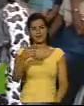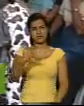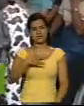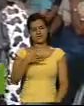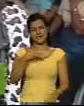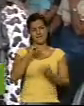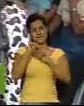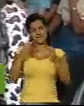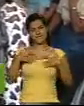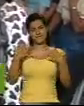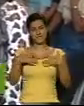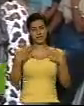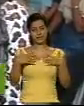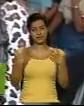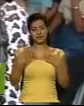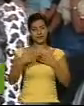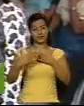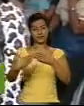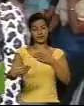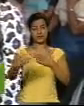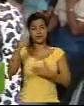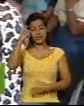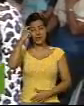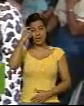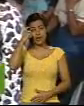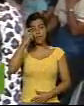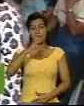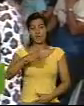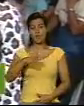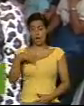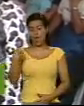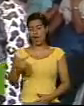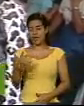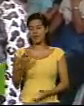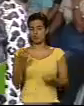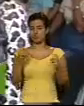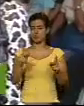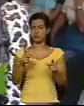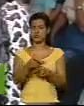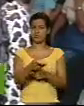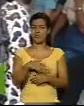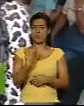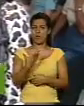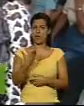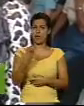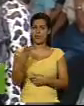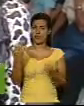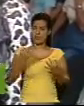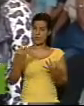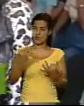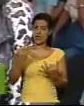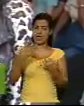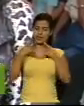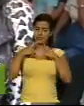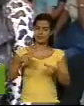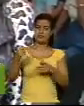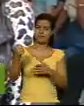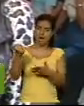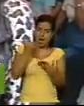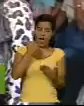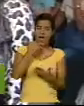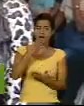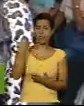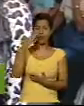felices y que el resto de su vida por lo menos tengan, aunque tengan la oportunidad de tener un beneficio